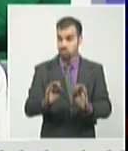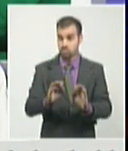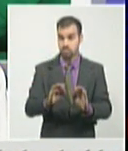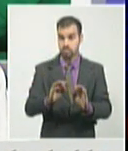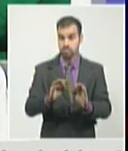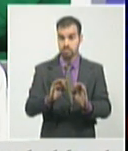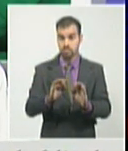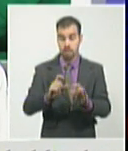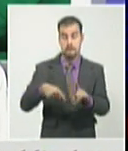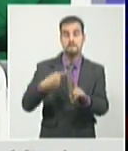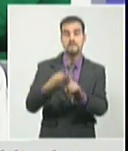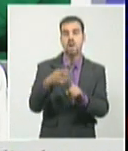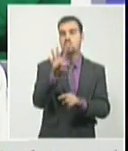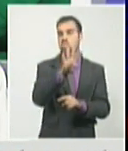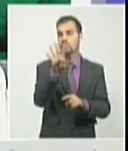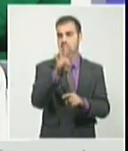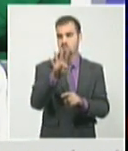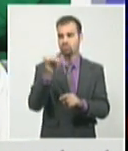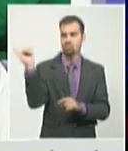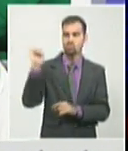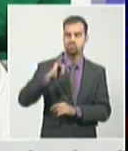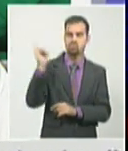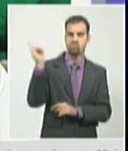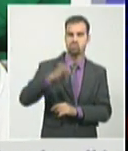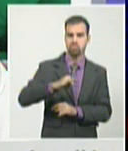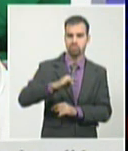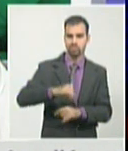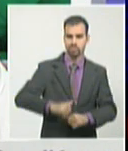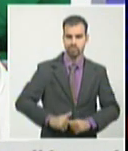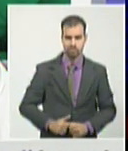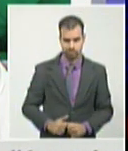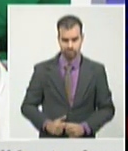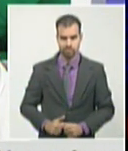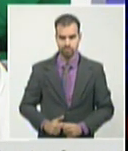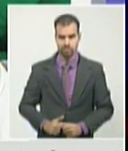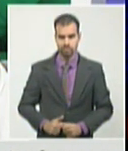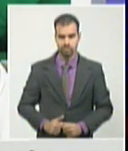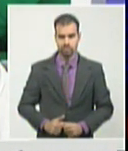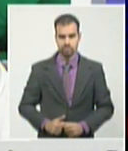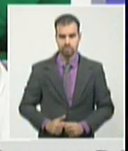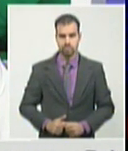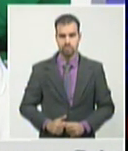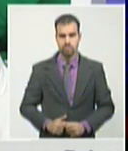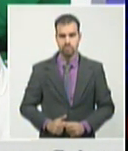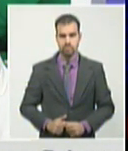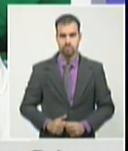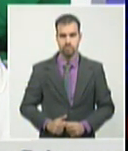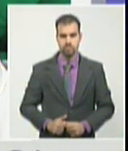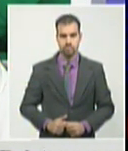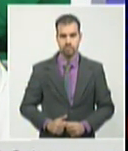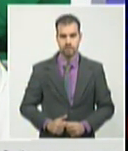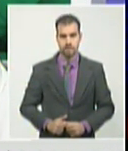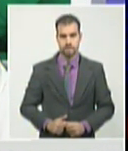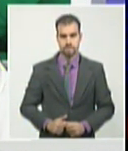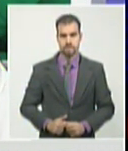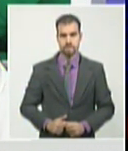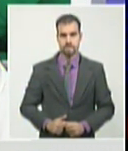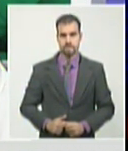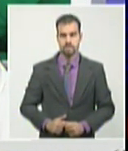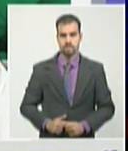importados como yo dije en 156 o sea el